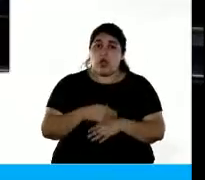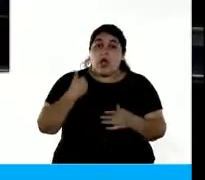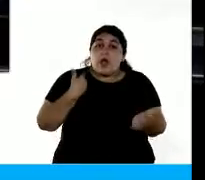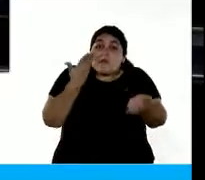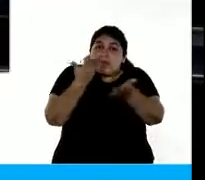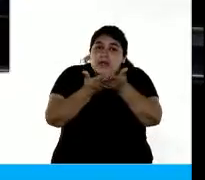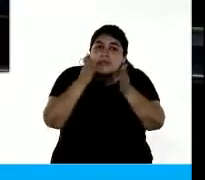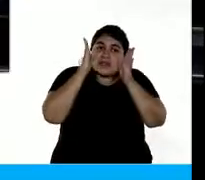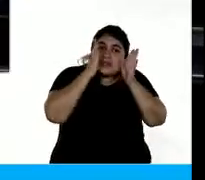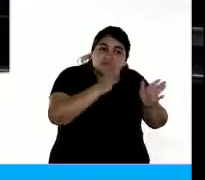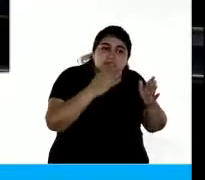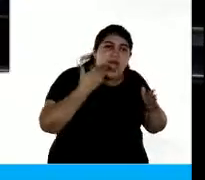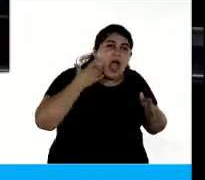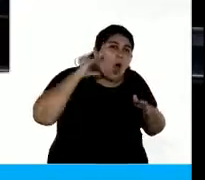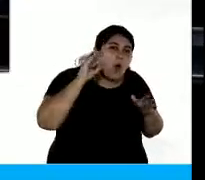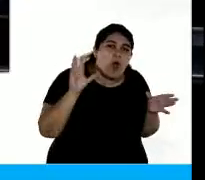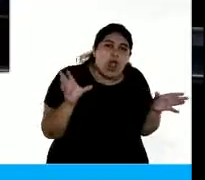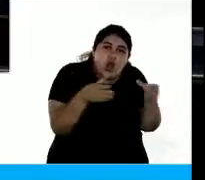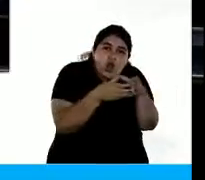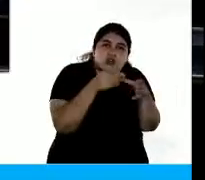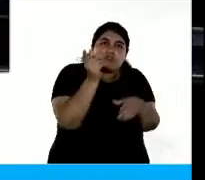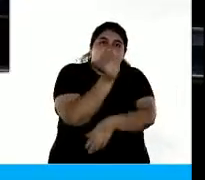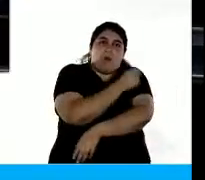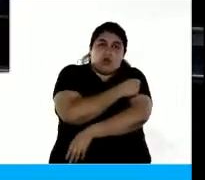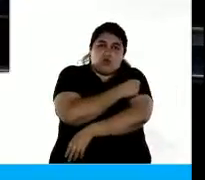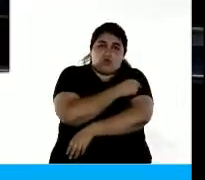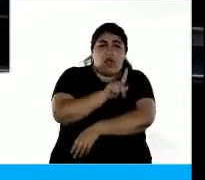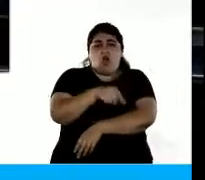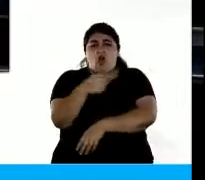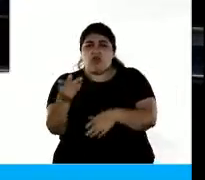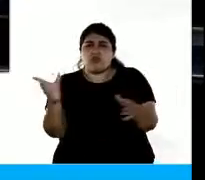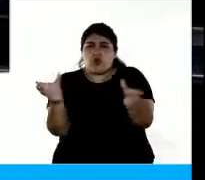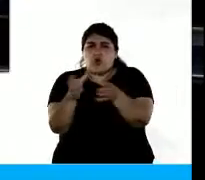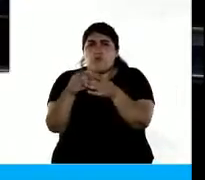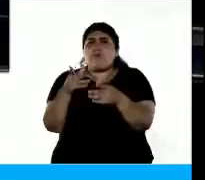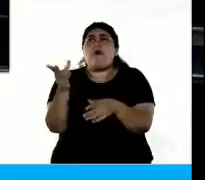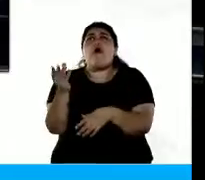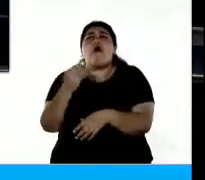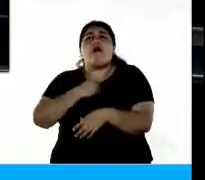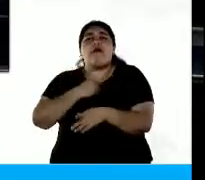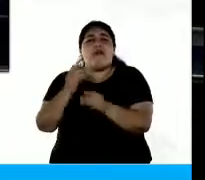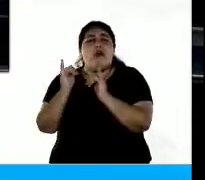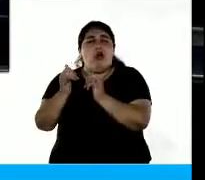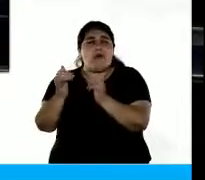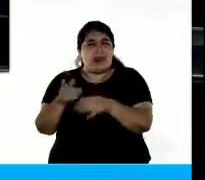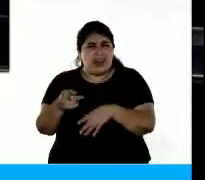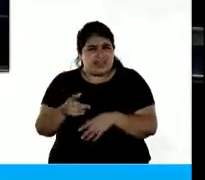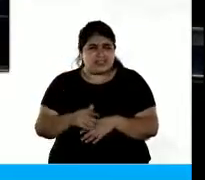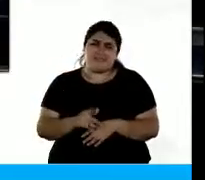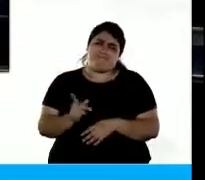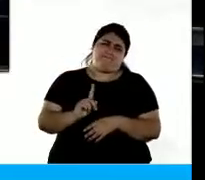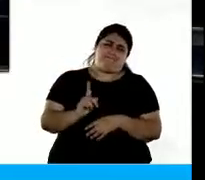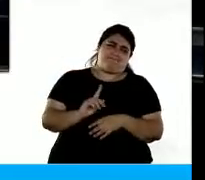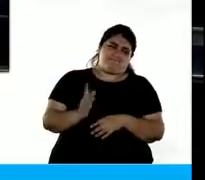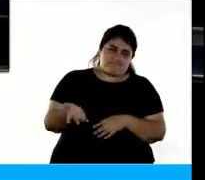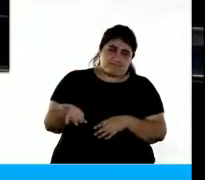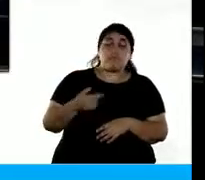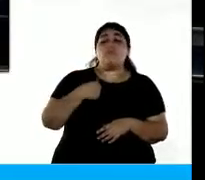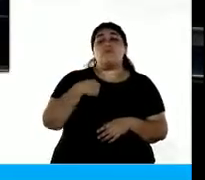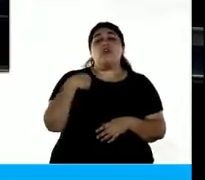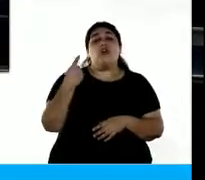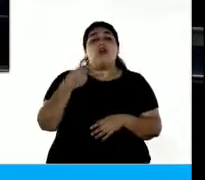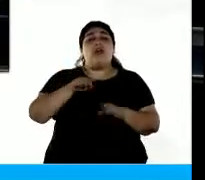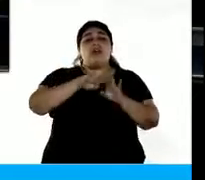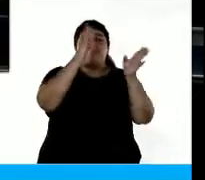primero a los abuelos y no a los jóvenes militantes de una agrupación también lo dijimos cuando llevaron los vacunatorios